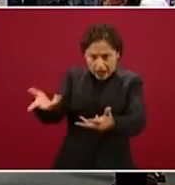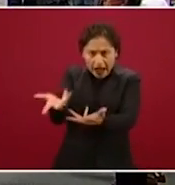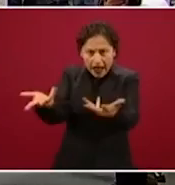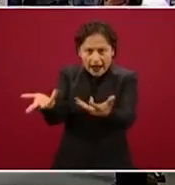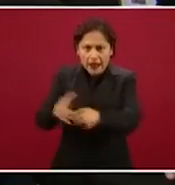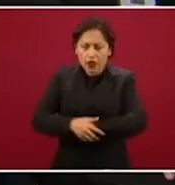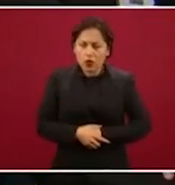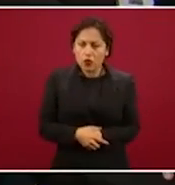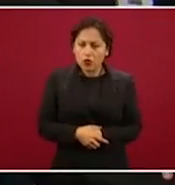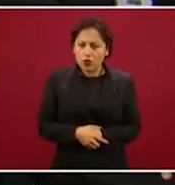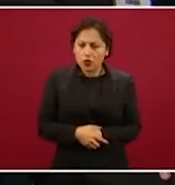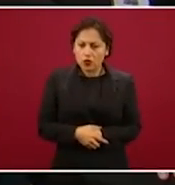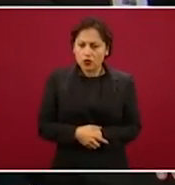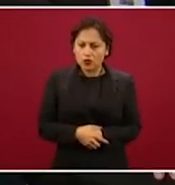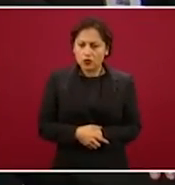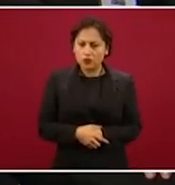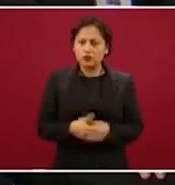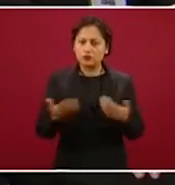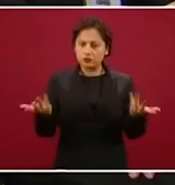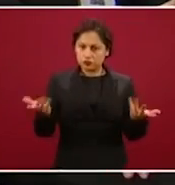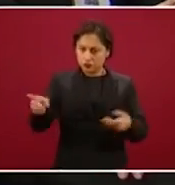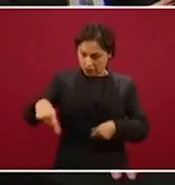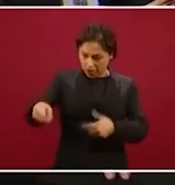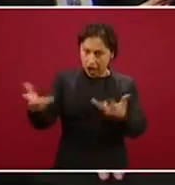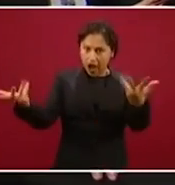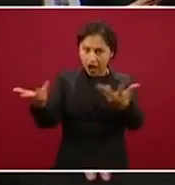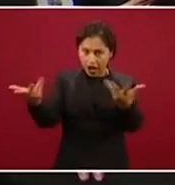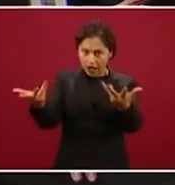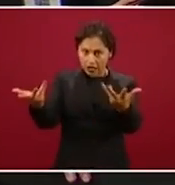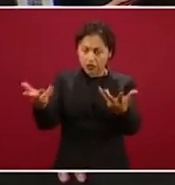Háganlo. Y lo proponemos aquí.